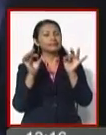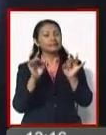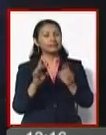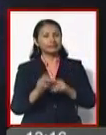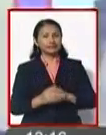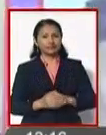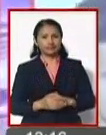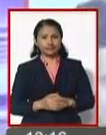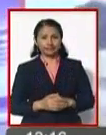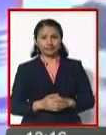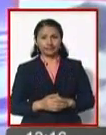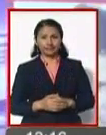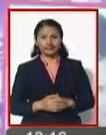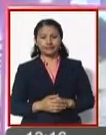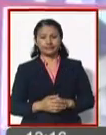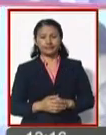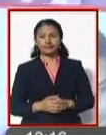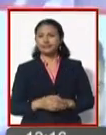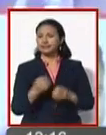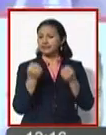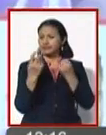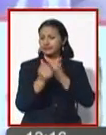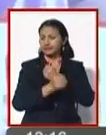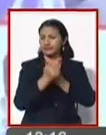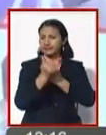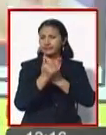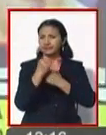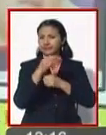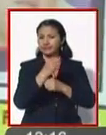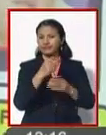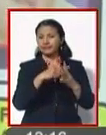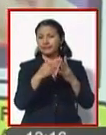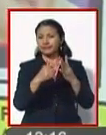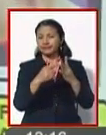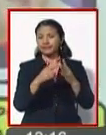¿El Ministerio Público considera que son de alta peligrosidad